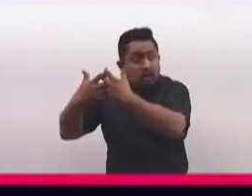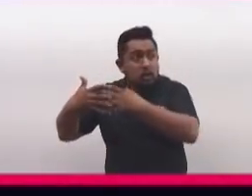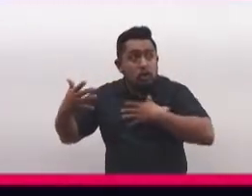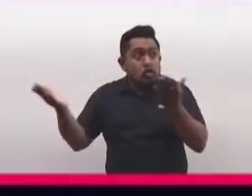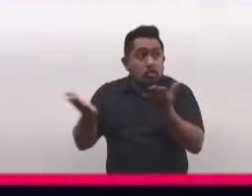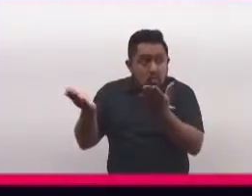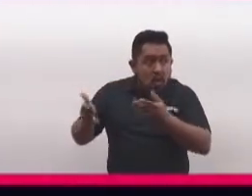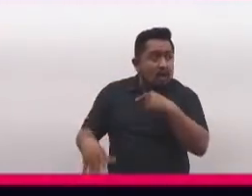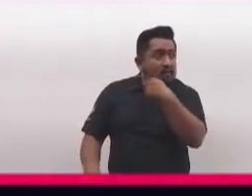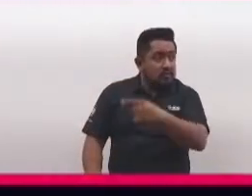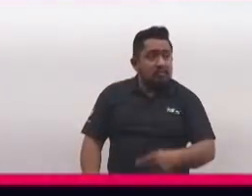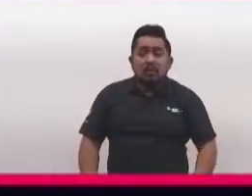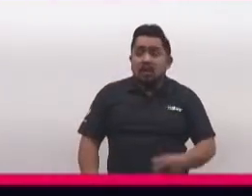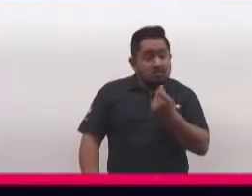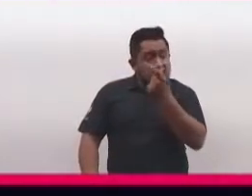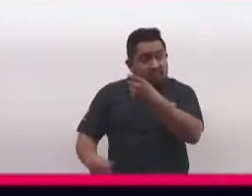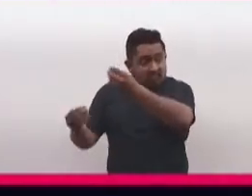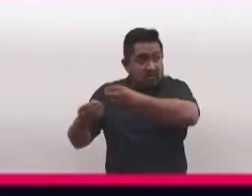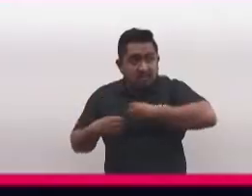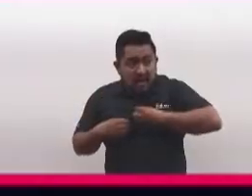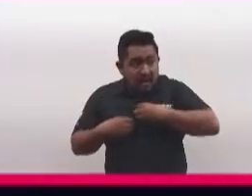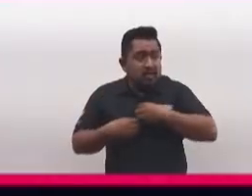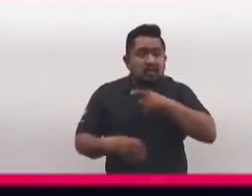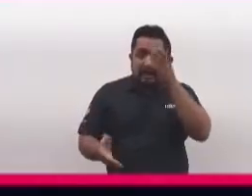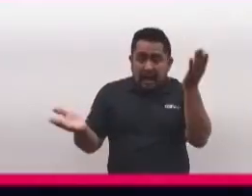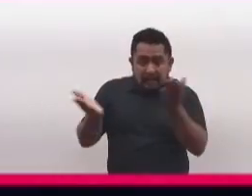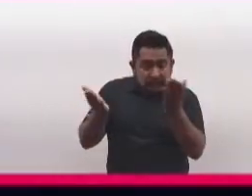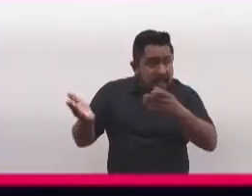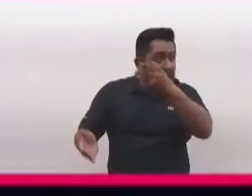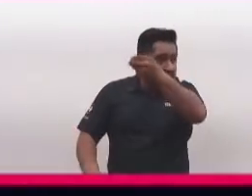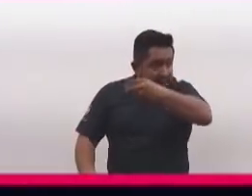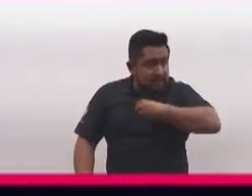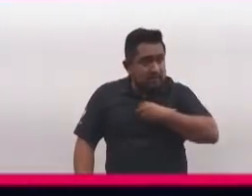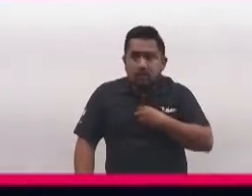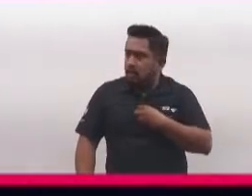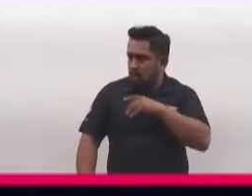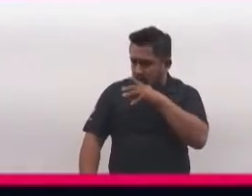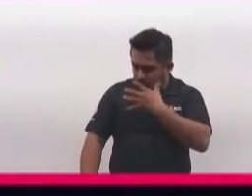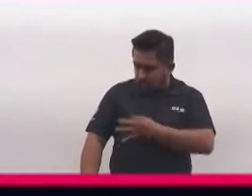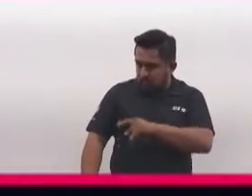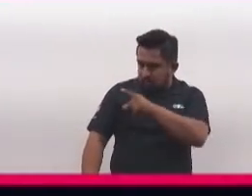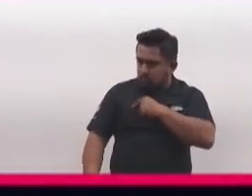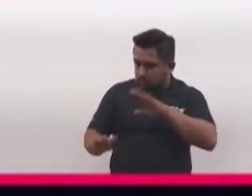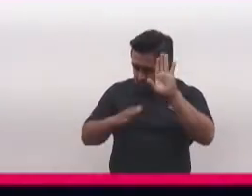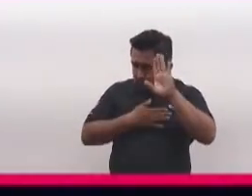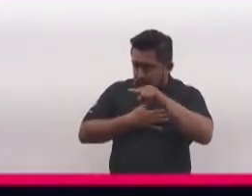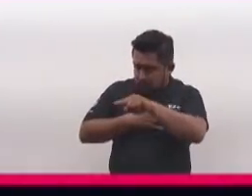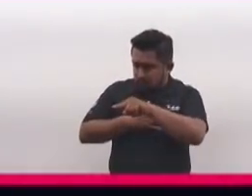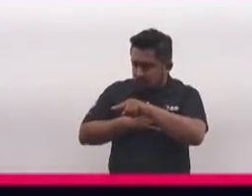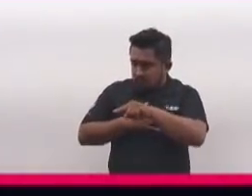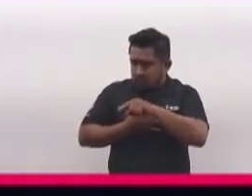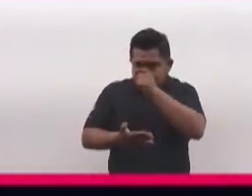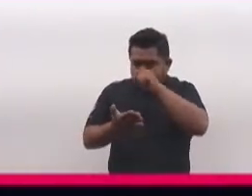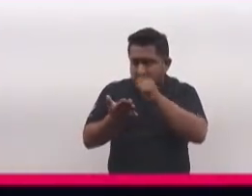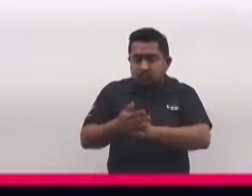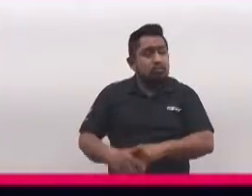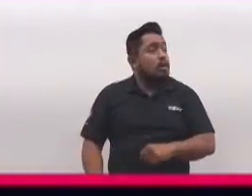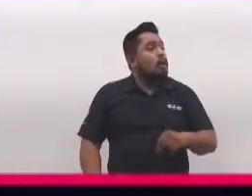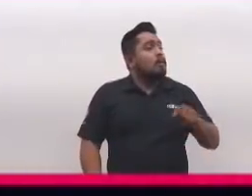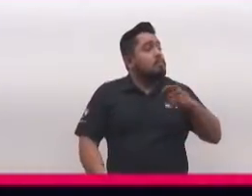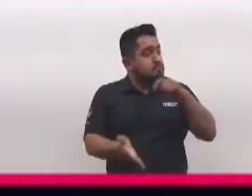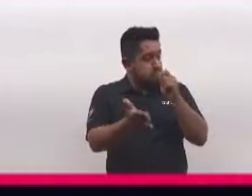aquí voy por allá y me van a pagar esta comisión y esto se va se da de esta forma a me dijo si me das tu palabra o me das un cheque posfechado